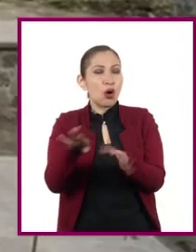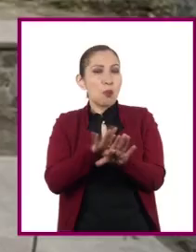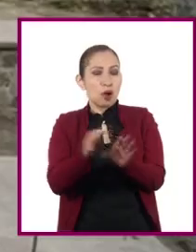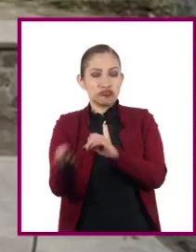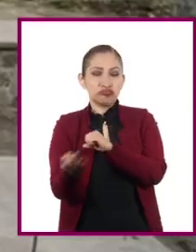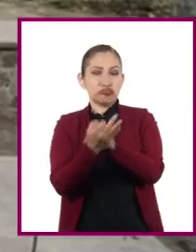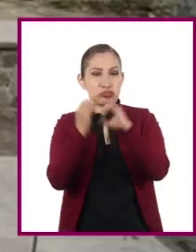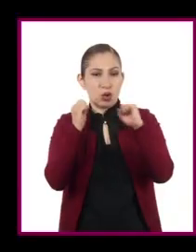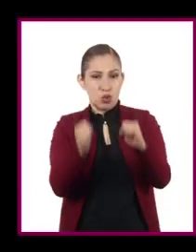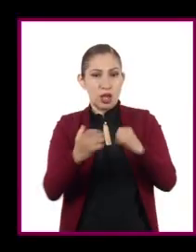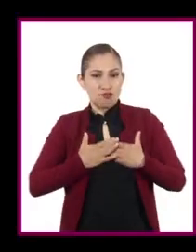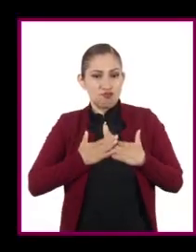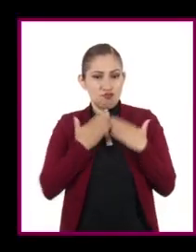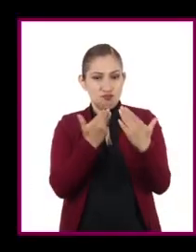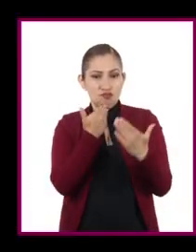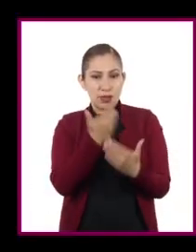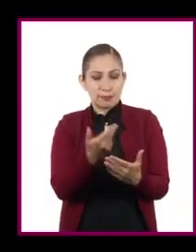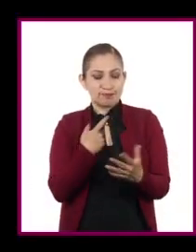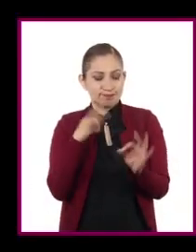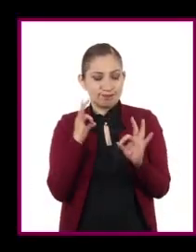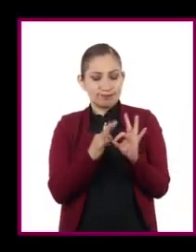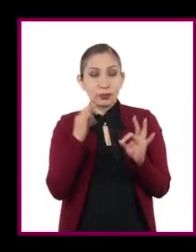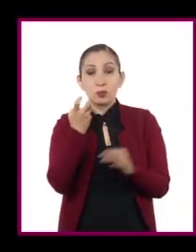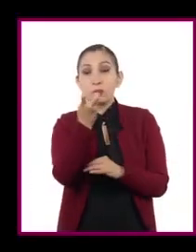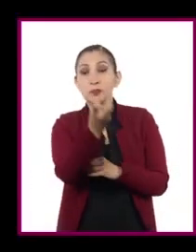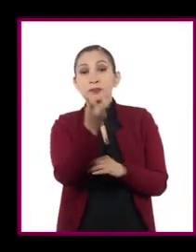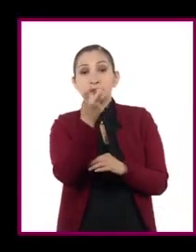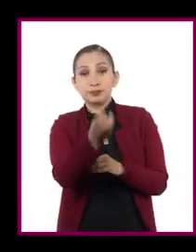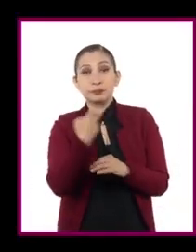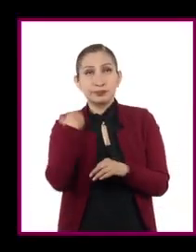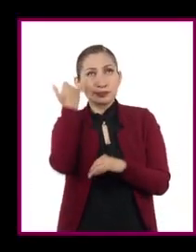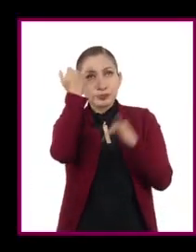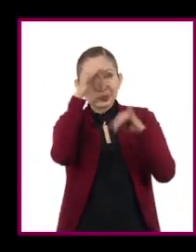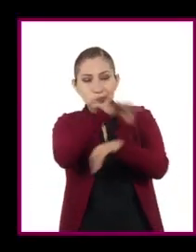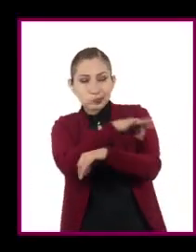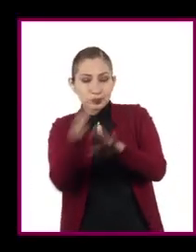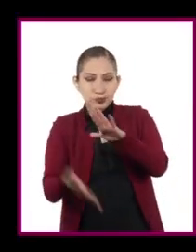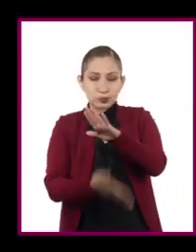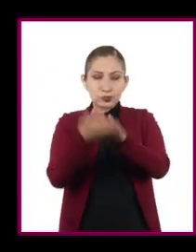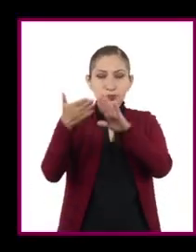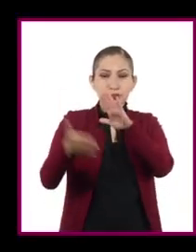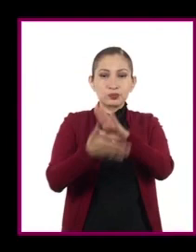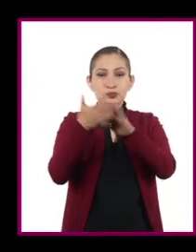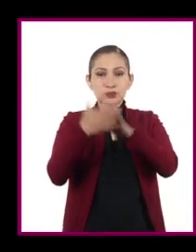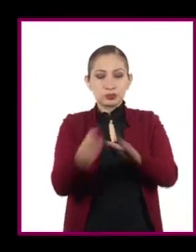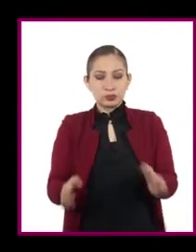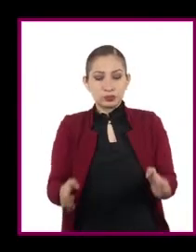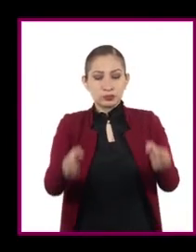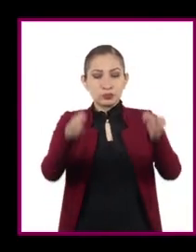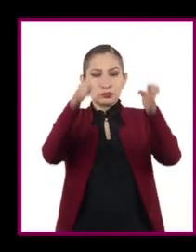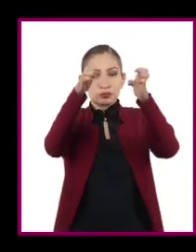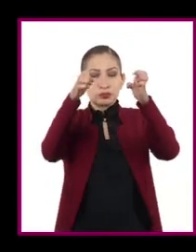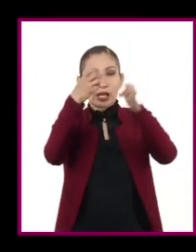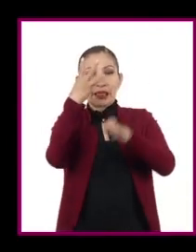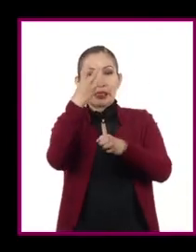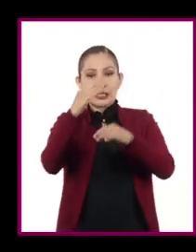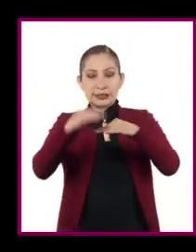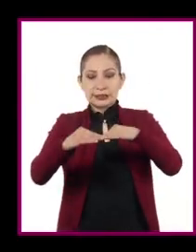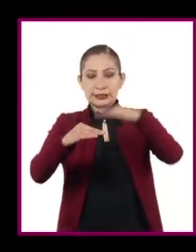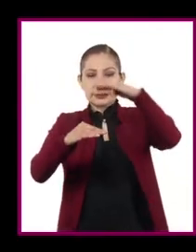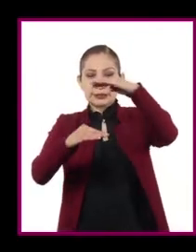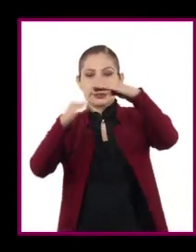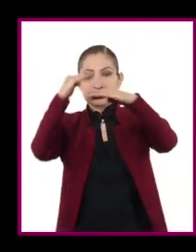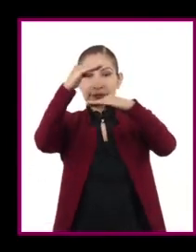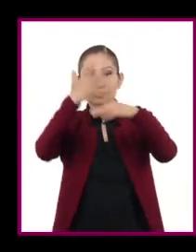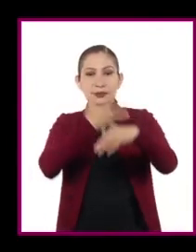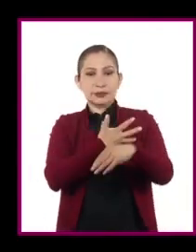forma segura y confiable. Para ello, se diseñó y construyó una edificación en 3 niveles